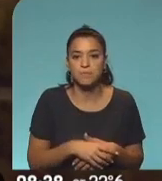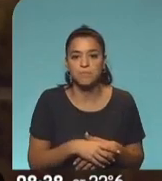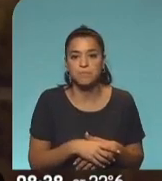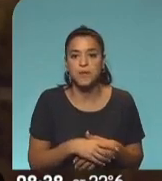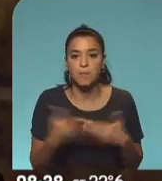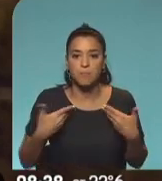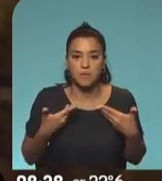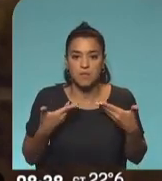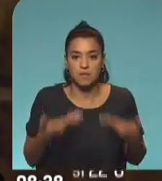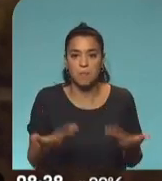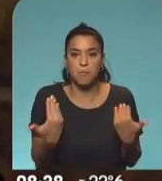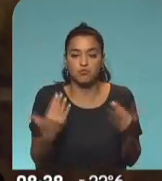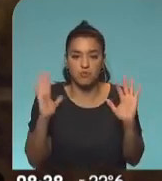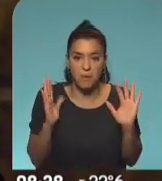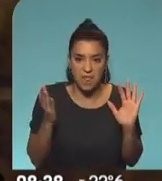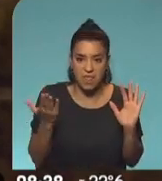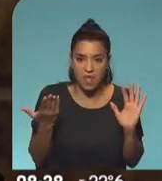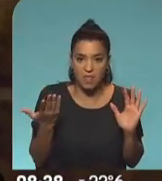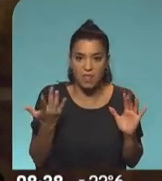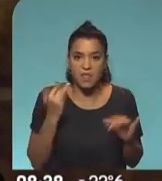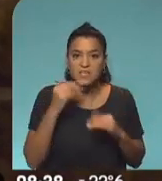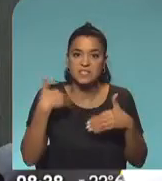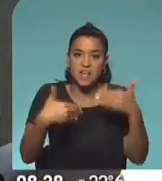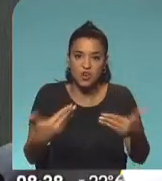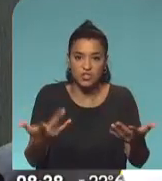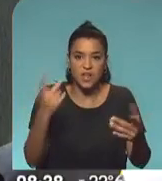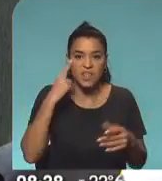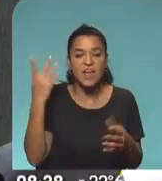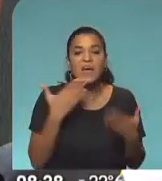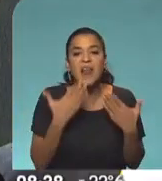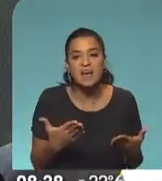por esta posibilidad de un poco desarrollar la idea. Muchísimas gracias. Que tenga buen día.